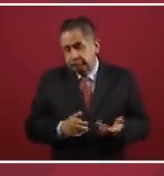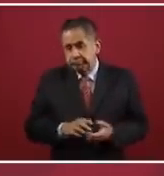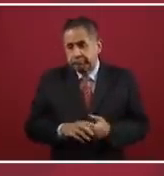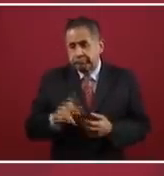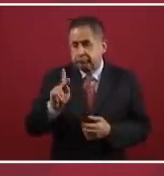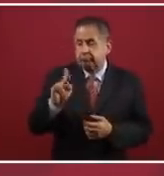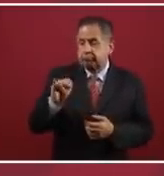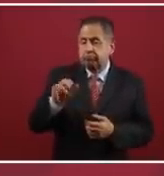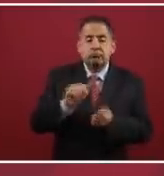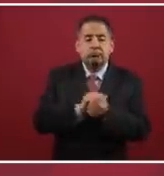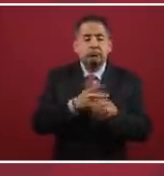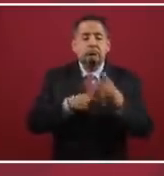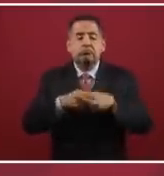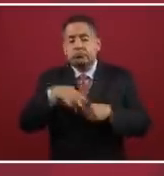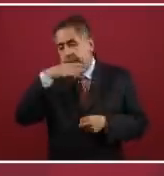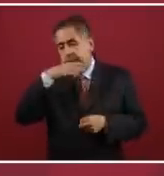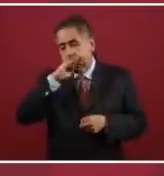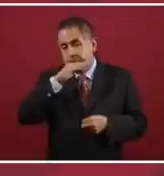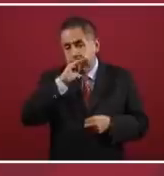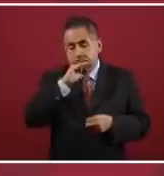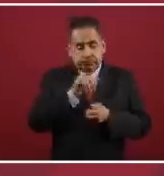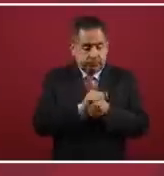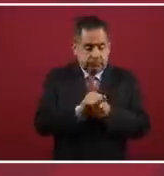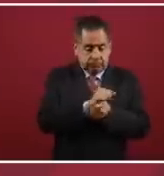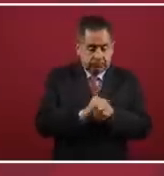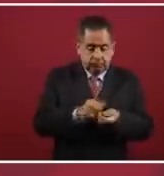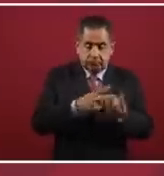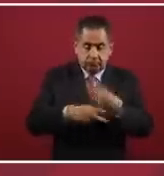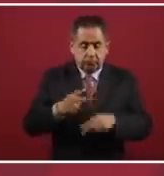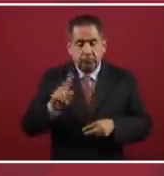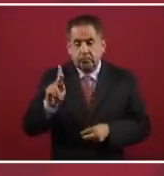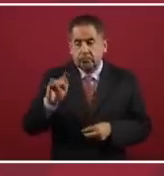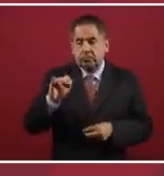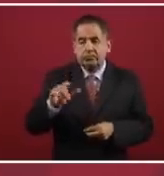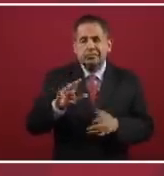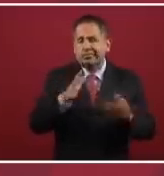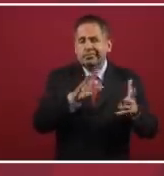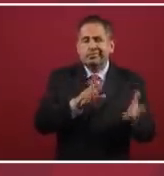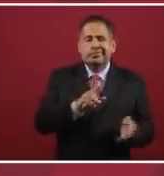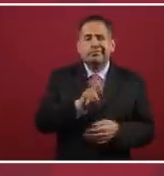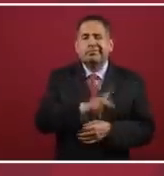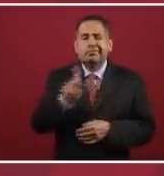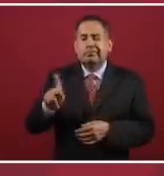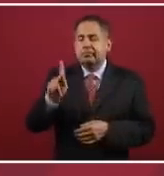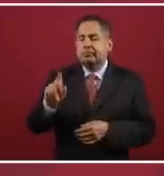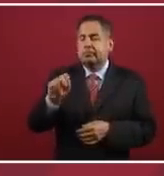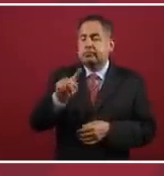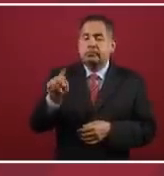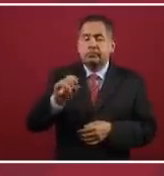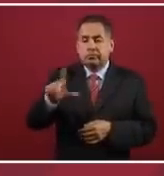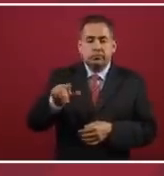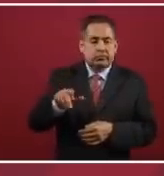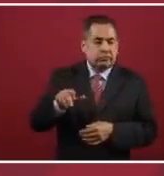Pinol de maíz es el equivalente al pozol